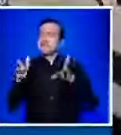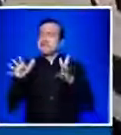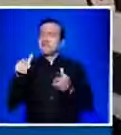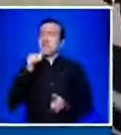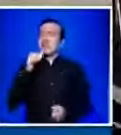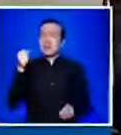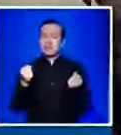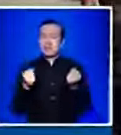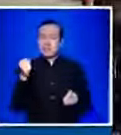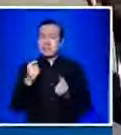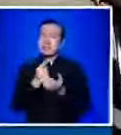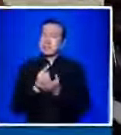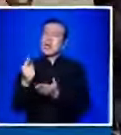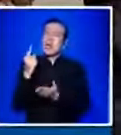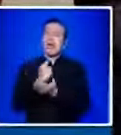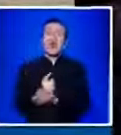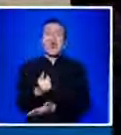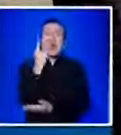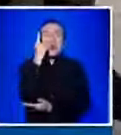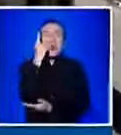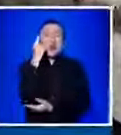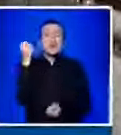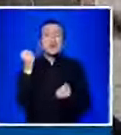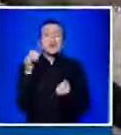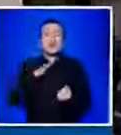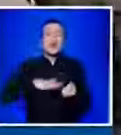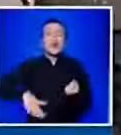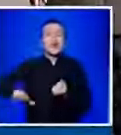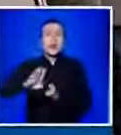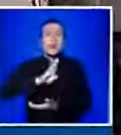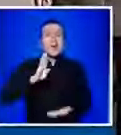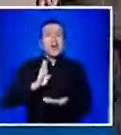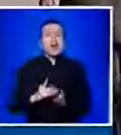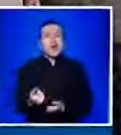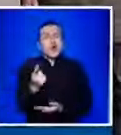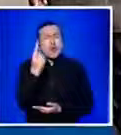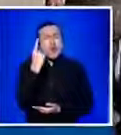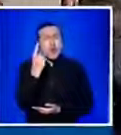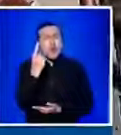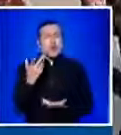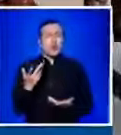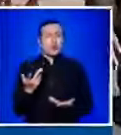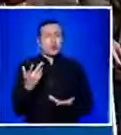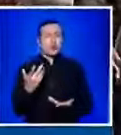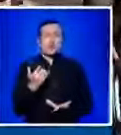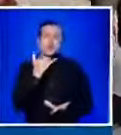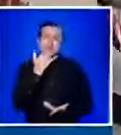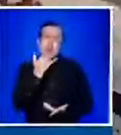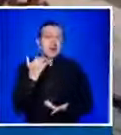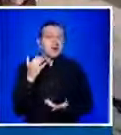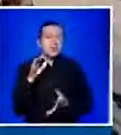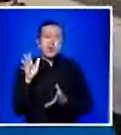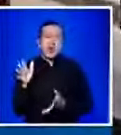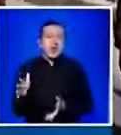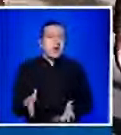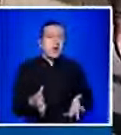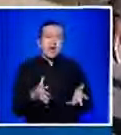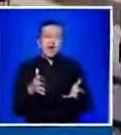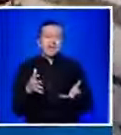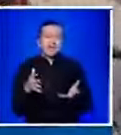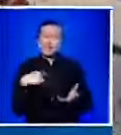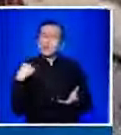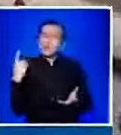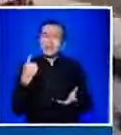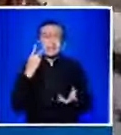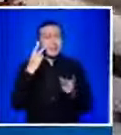la semana pasada vino un tanquero, imagínese, para todo un barrio, un tanquero, vecina. Me parece injusto, no alcanza. Yo